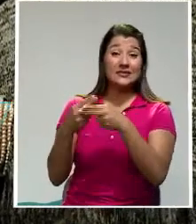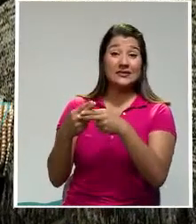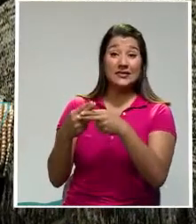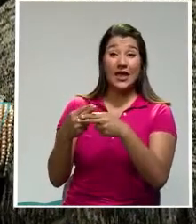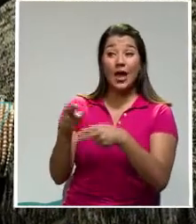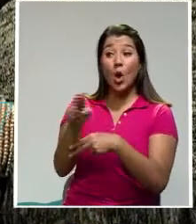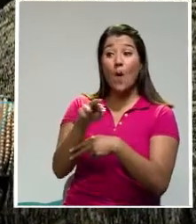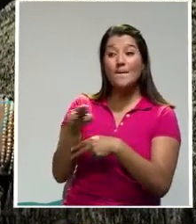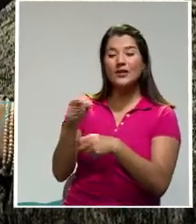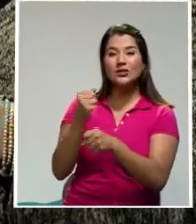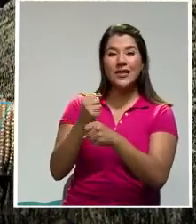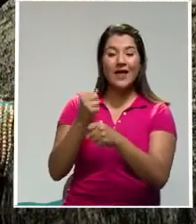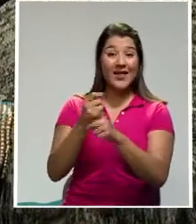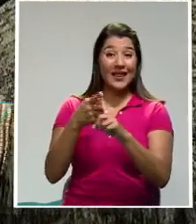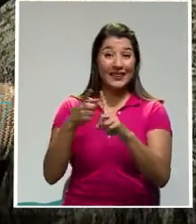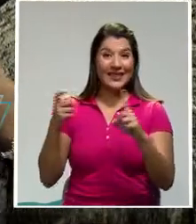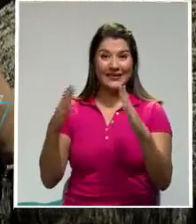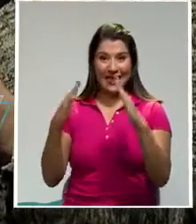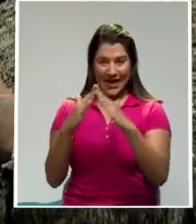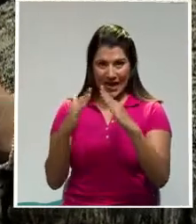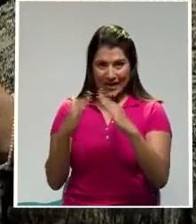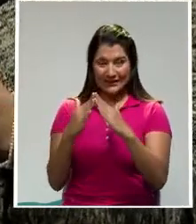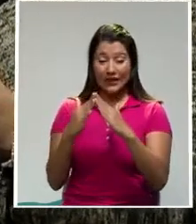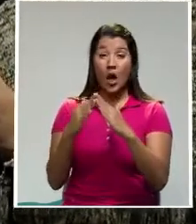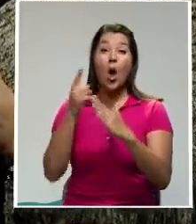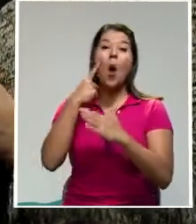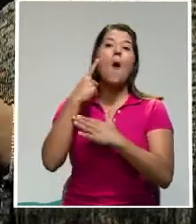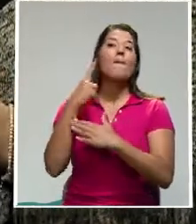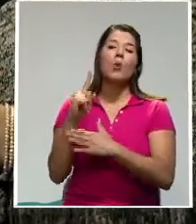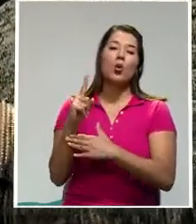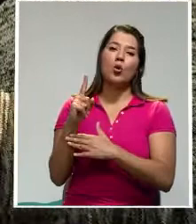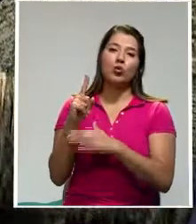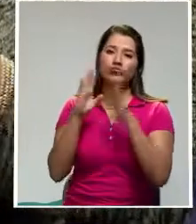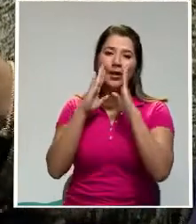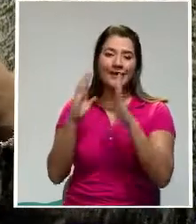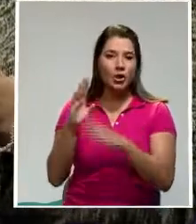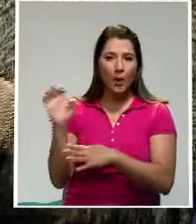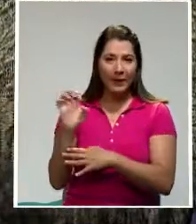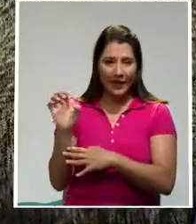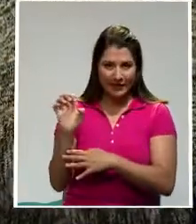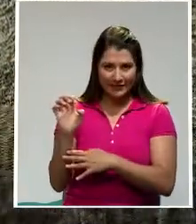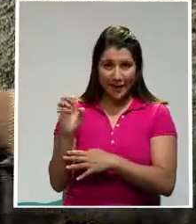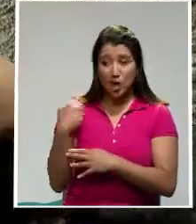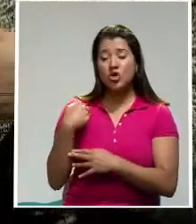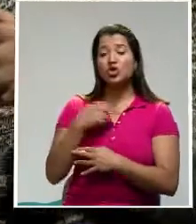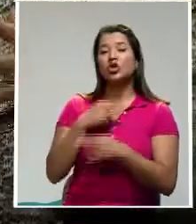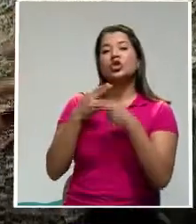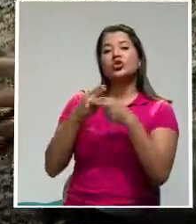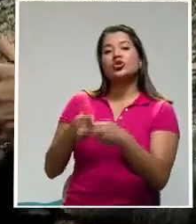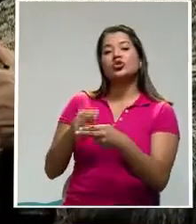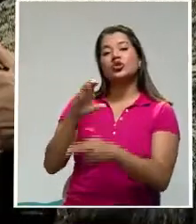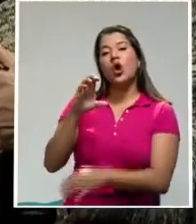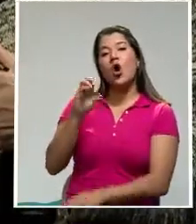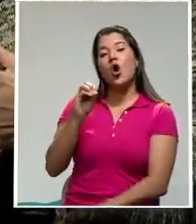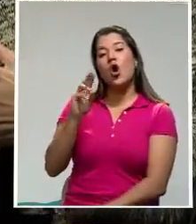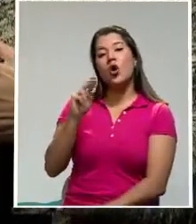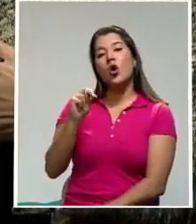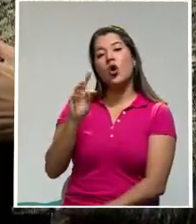compañeros que están teletrabajando por contingencia. Así le pusimos, digamos, a la